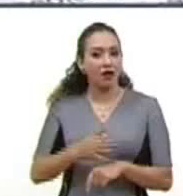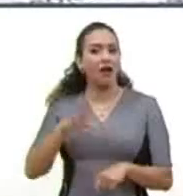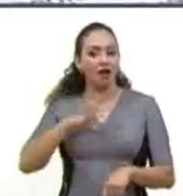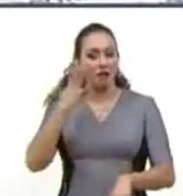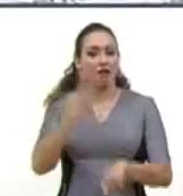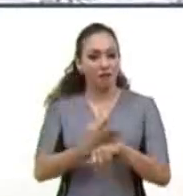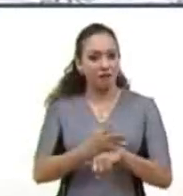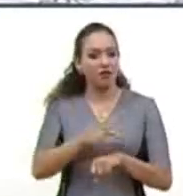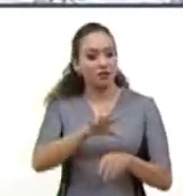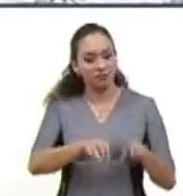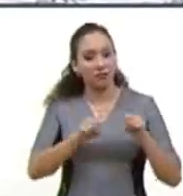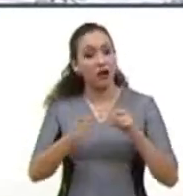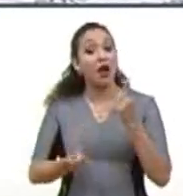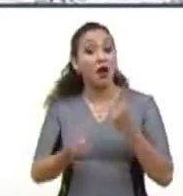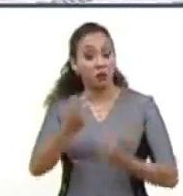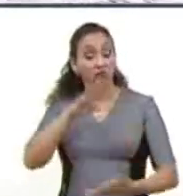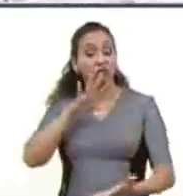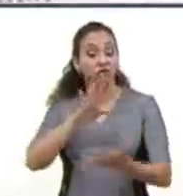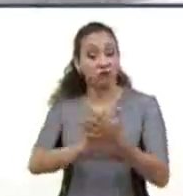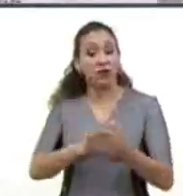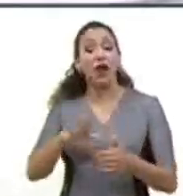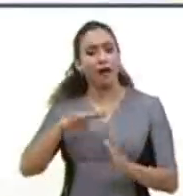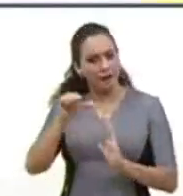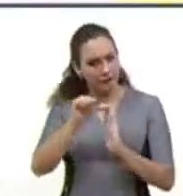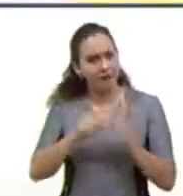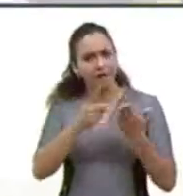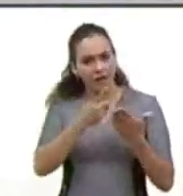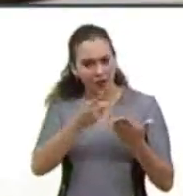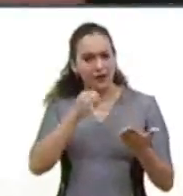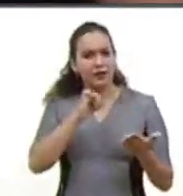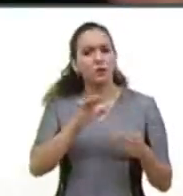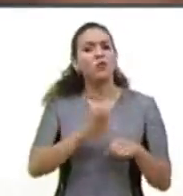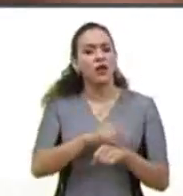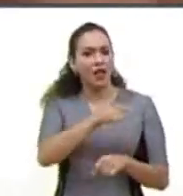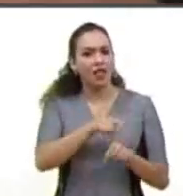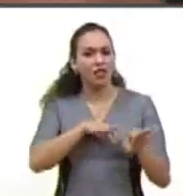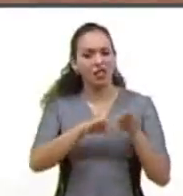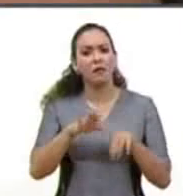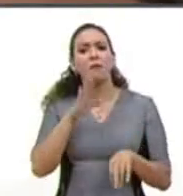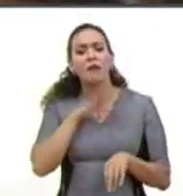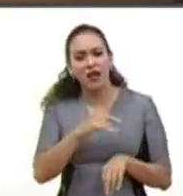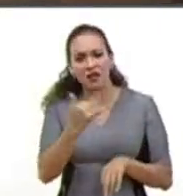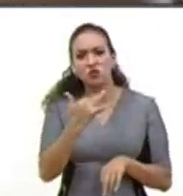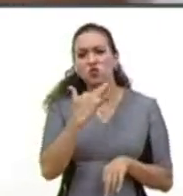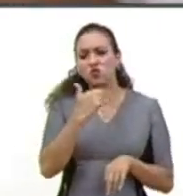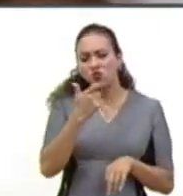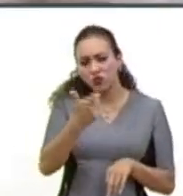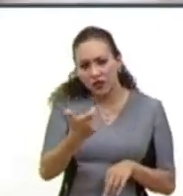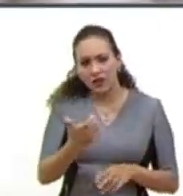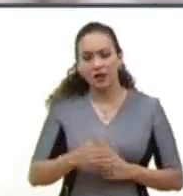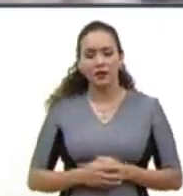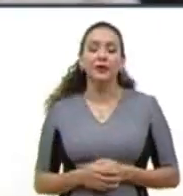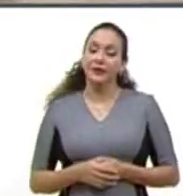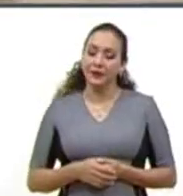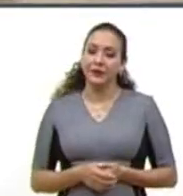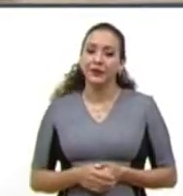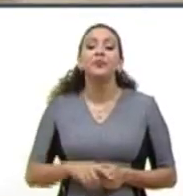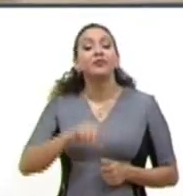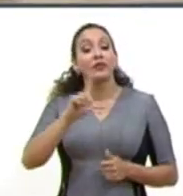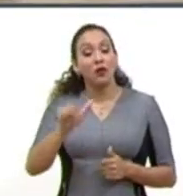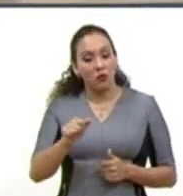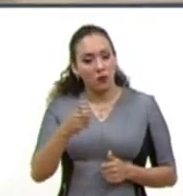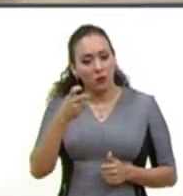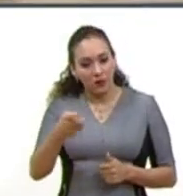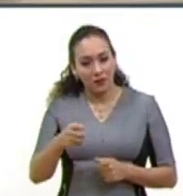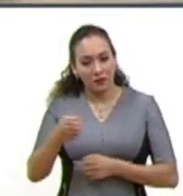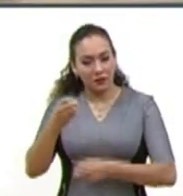penales autónomos complementarios del delito de corrupción por violar el principio de seguridad jurídica. Por extensión, el Pleno también invalidó